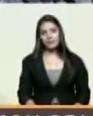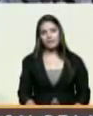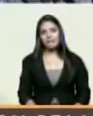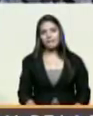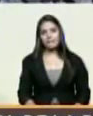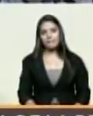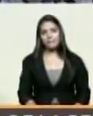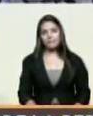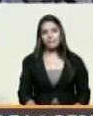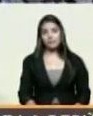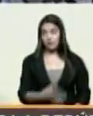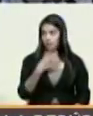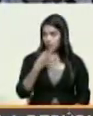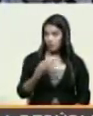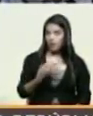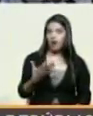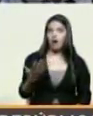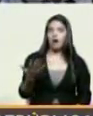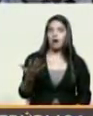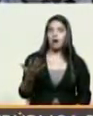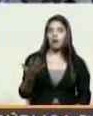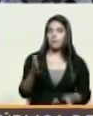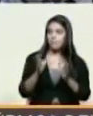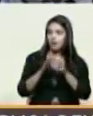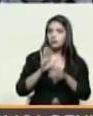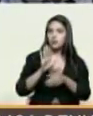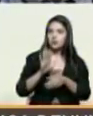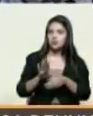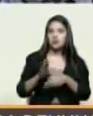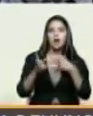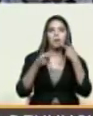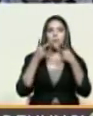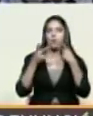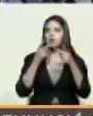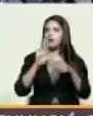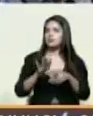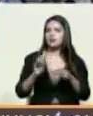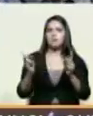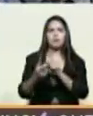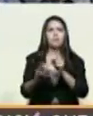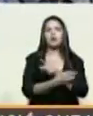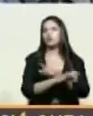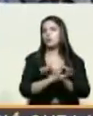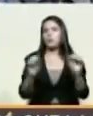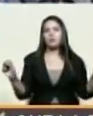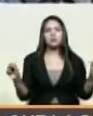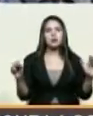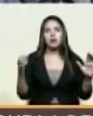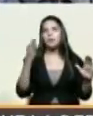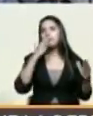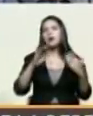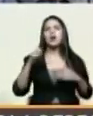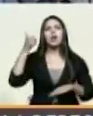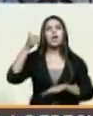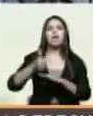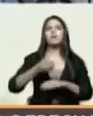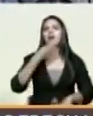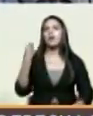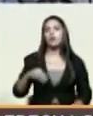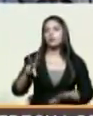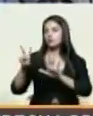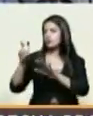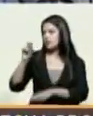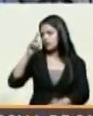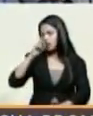No, de verdad. Un partido es así, ¿ves? La política es dinámica, la política no puede ser el jefe de la juventud, 70